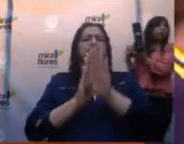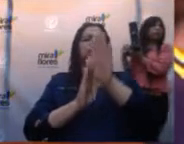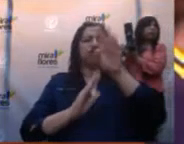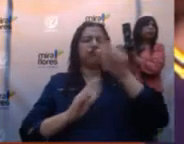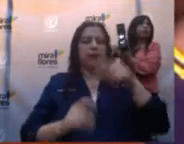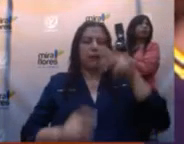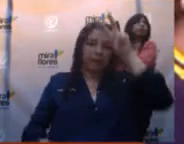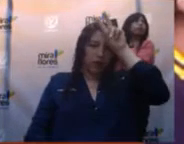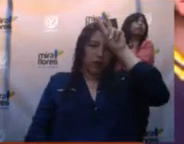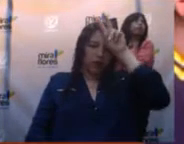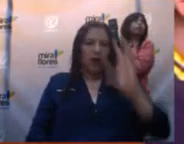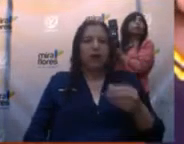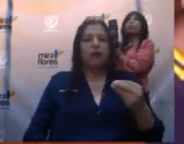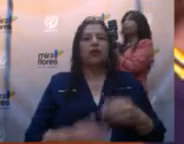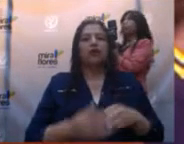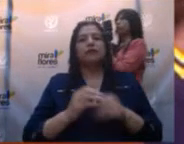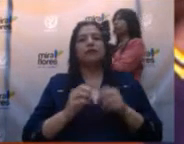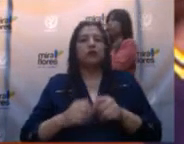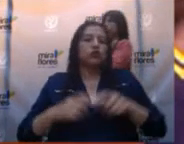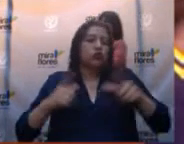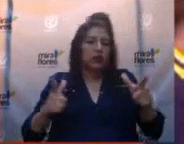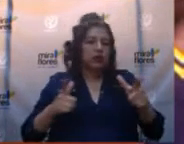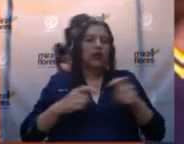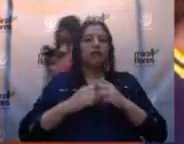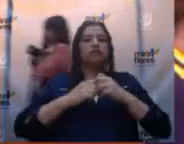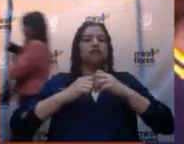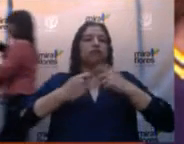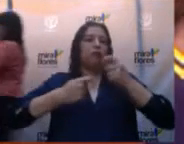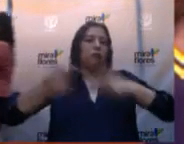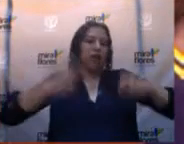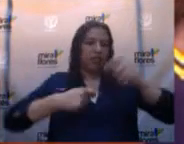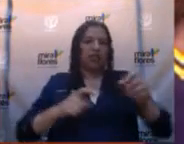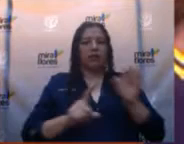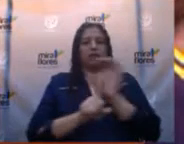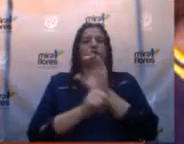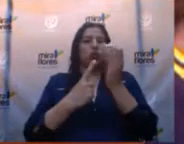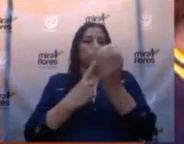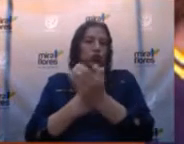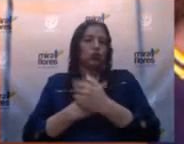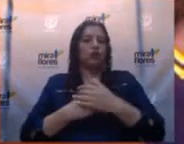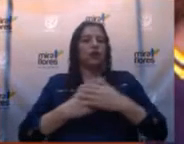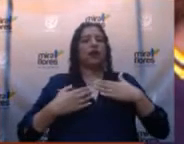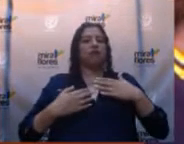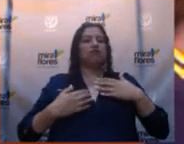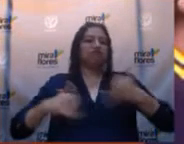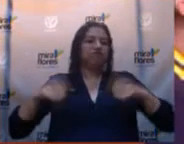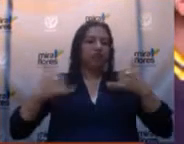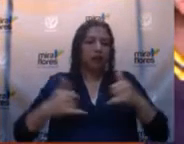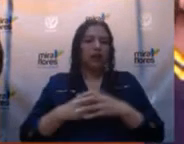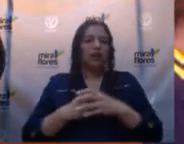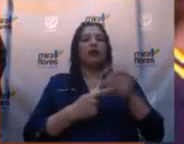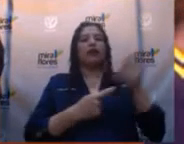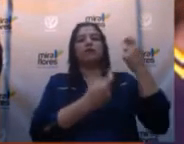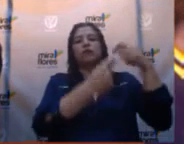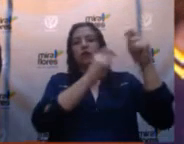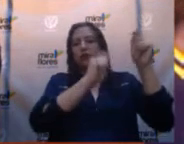debido a su gran movimiento comercial, cultural, recreacional y